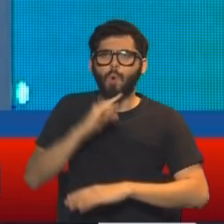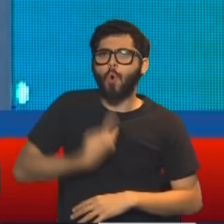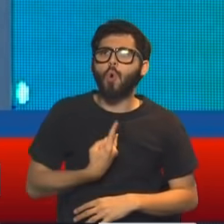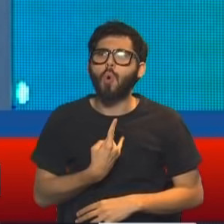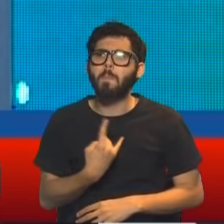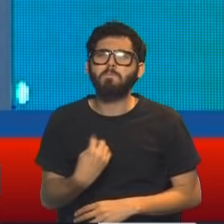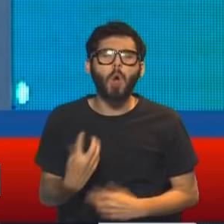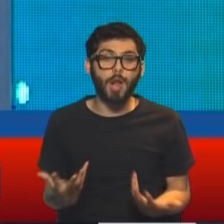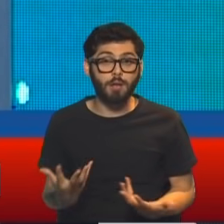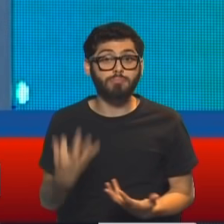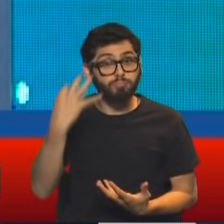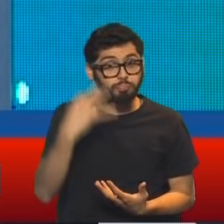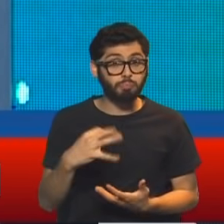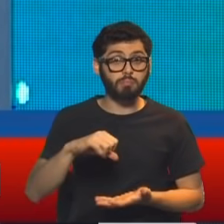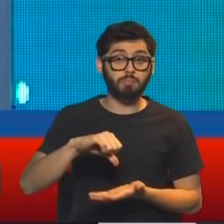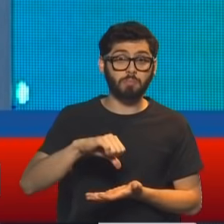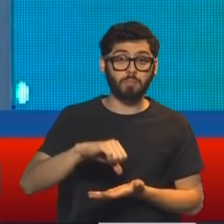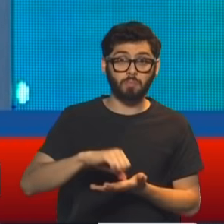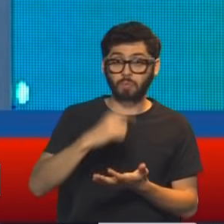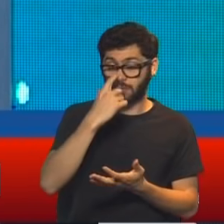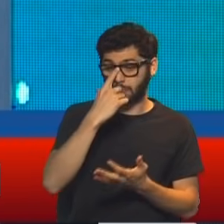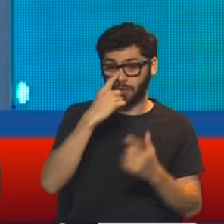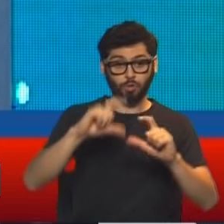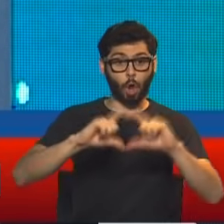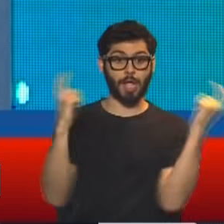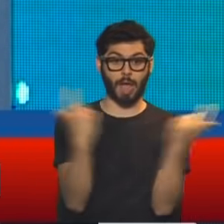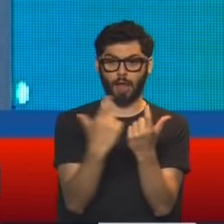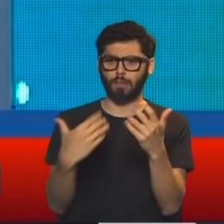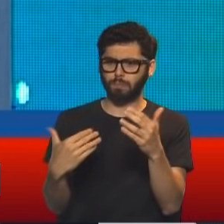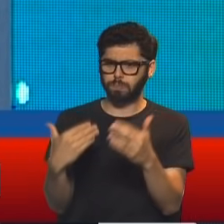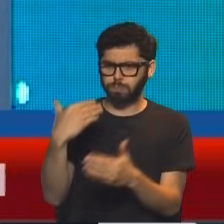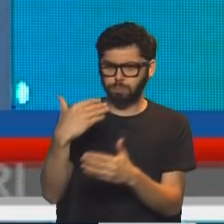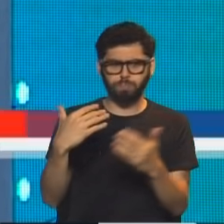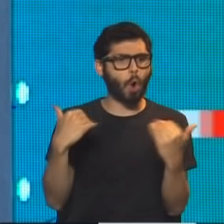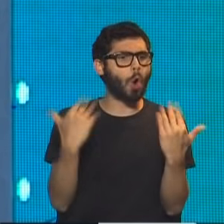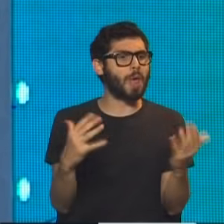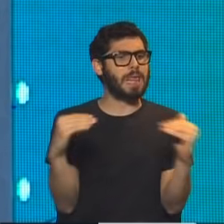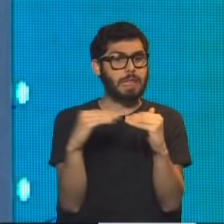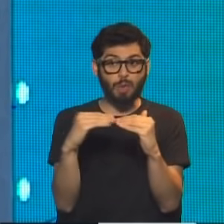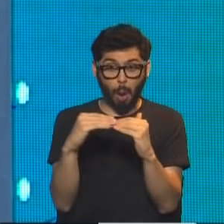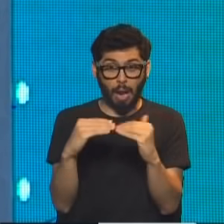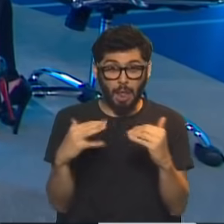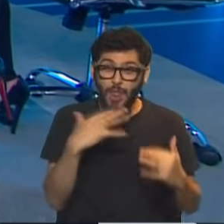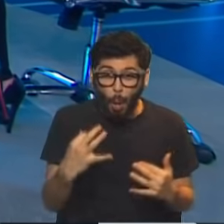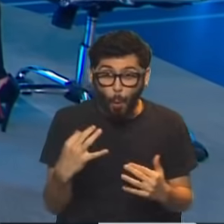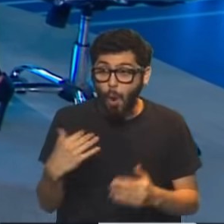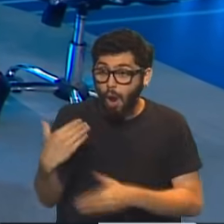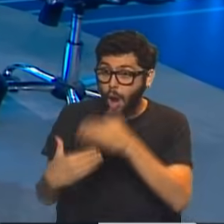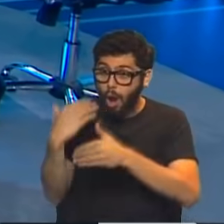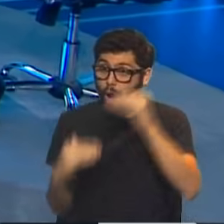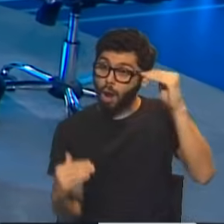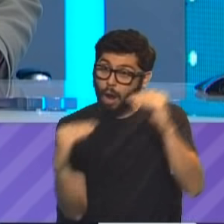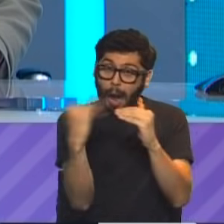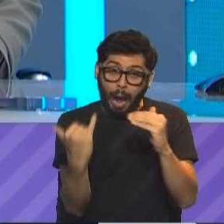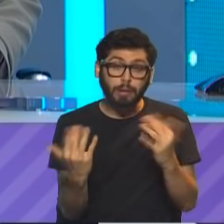verdad somos una Todo- nación que todo tiene la esto- movilidad social suficiente como No, para creer que no. cualquiera tiene las mismas oportunidades? No, todo esto que hacen es para